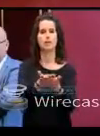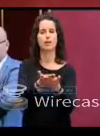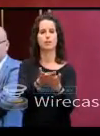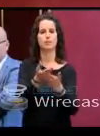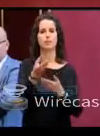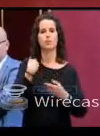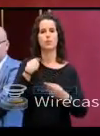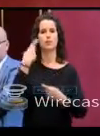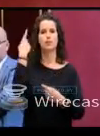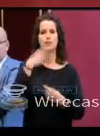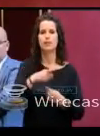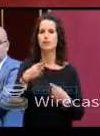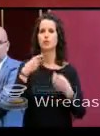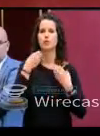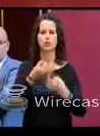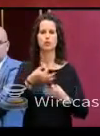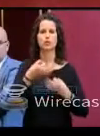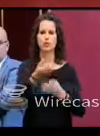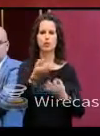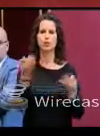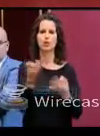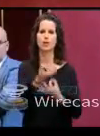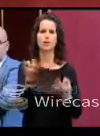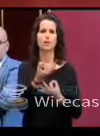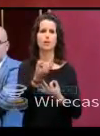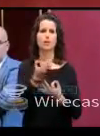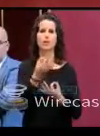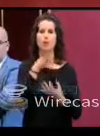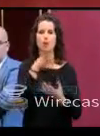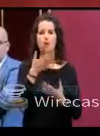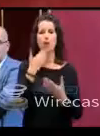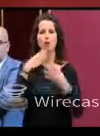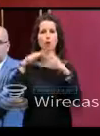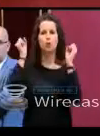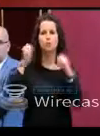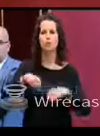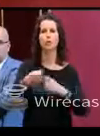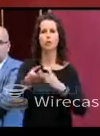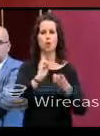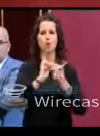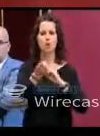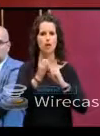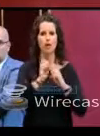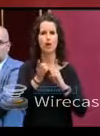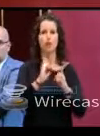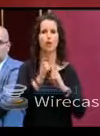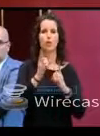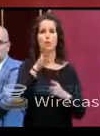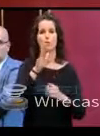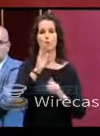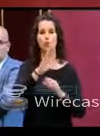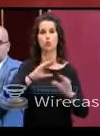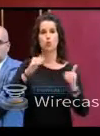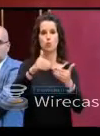que entendíamos en todo momento que tenía que haber salido fruto del consenso, fruto del diálogo y, como le digo, a la que su